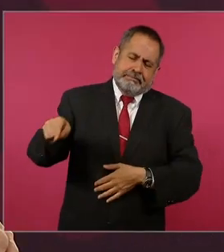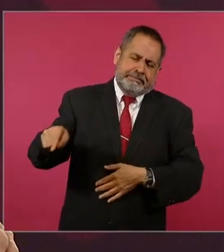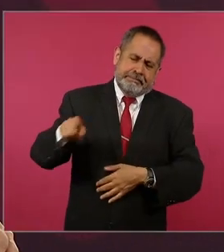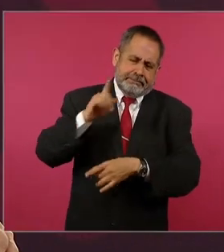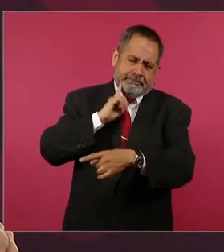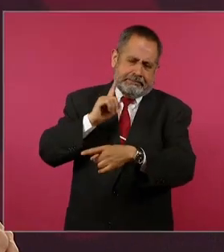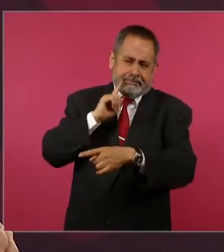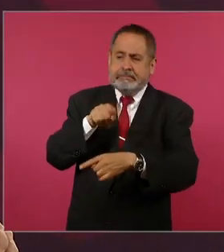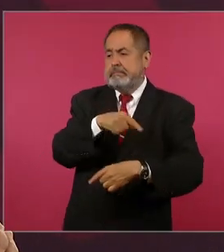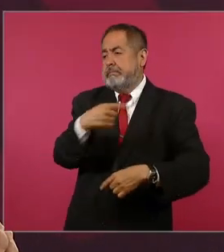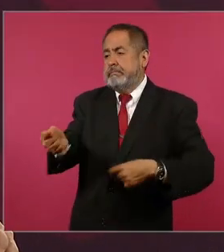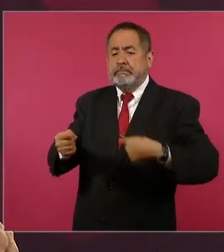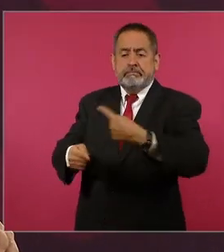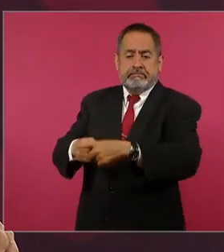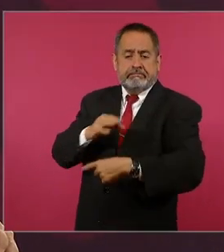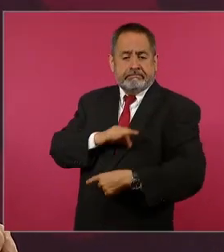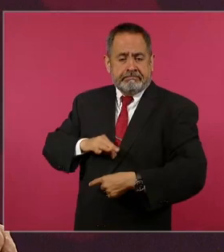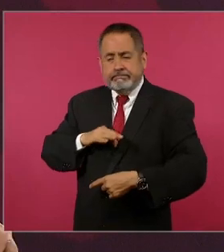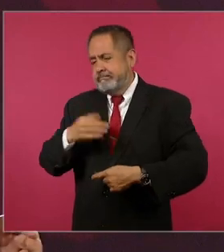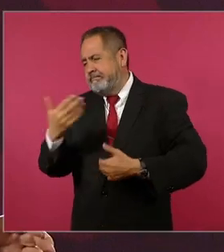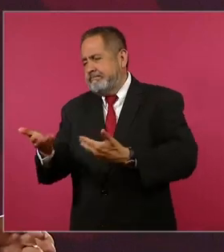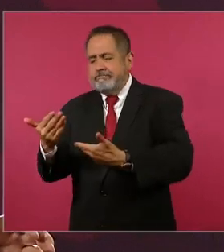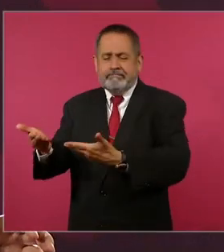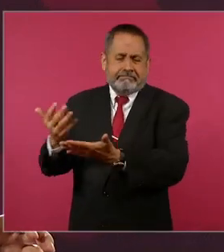la están felicitando,